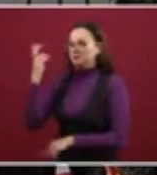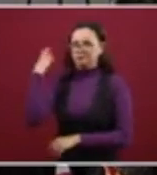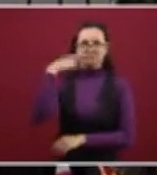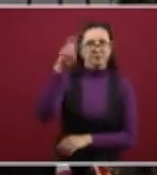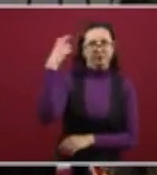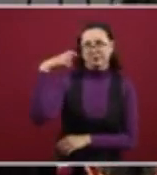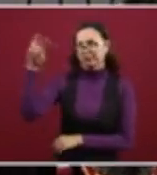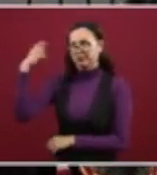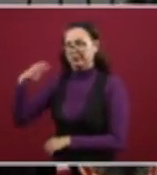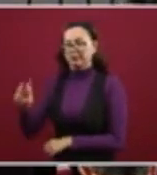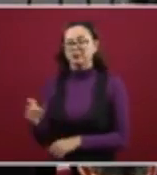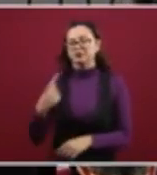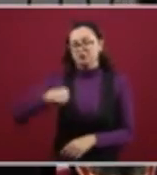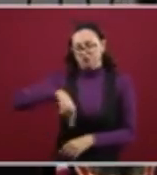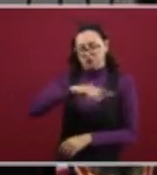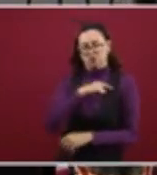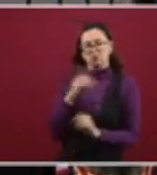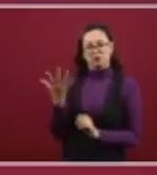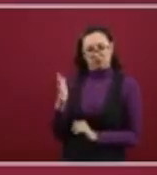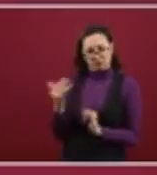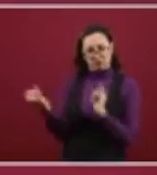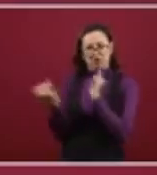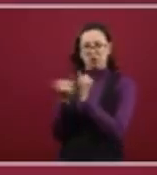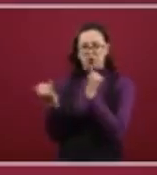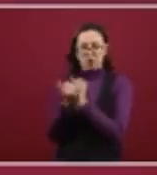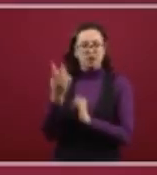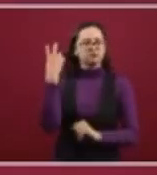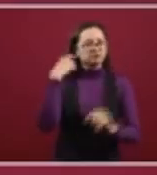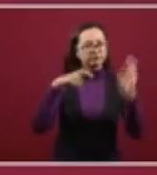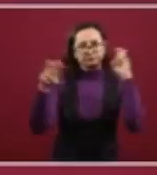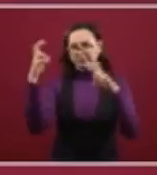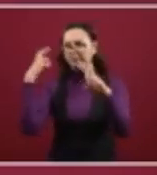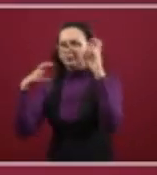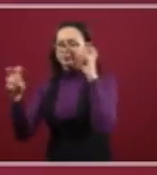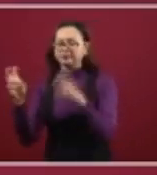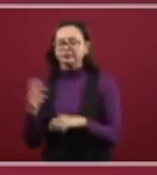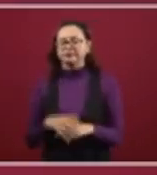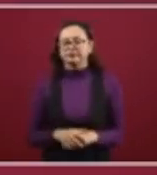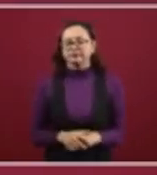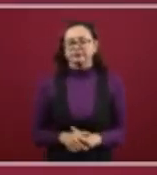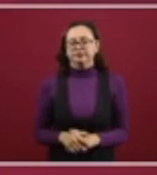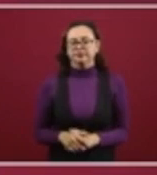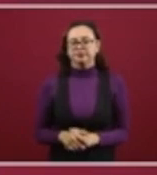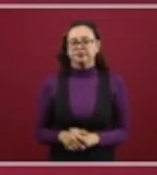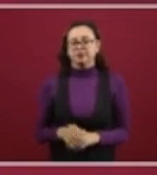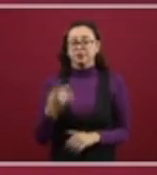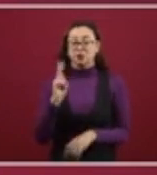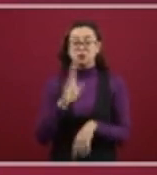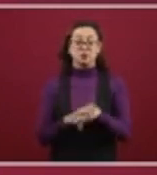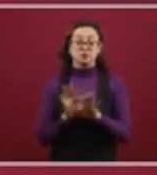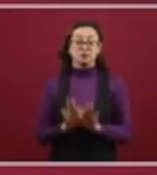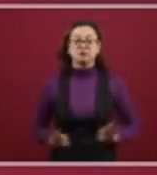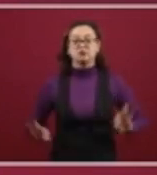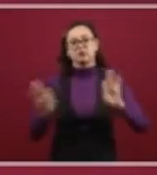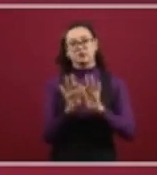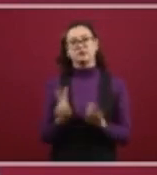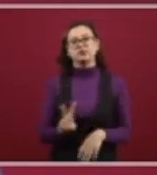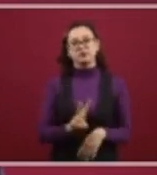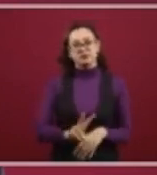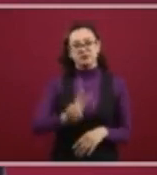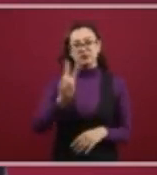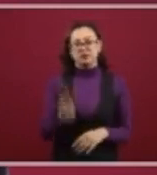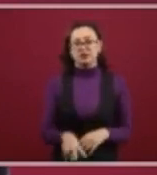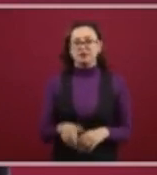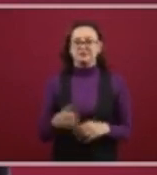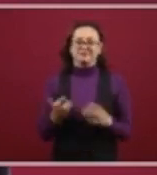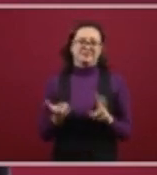interior del país. Lo más importante de señalar, como usted dice, es que efectivamente cuando se habla de